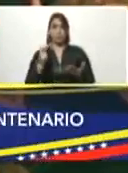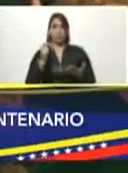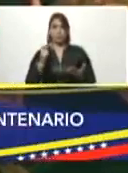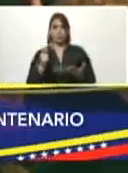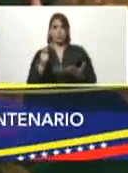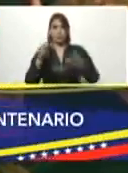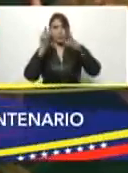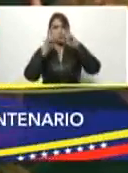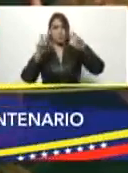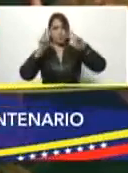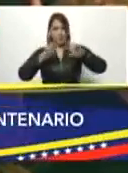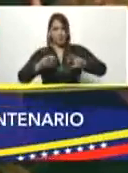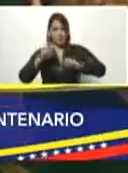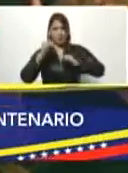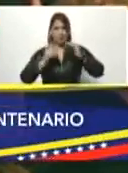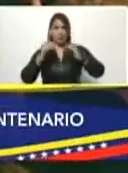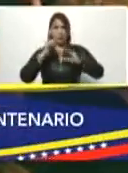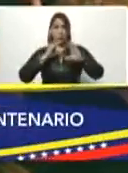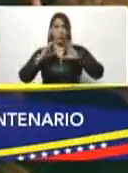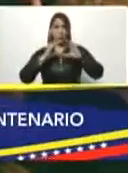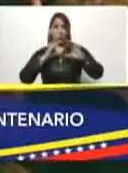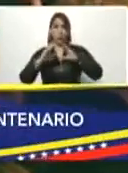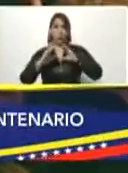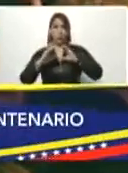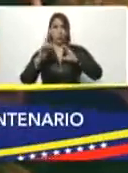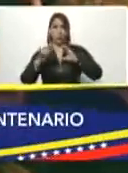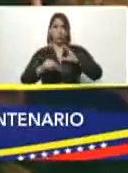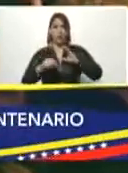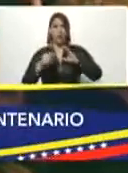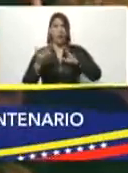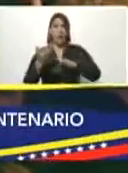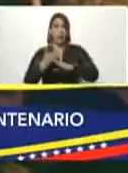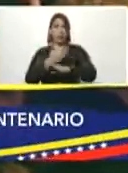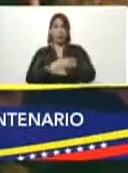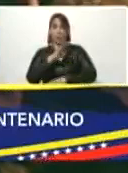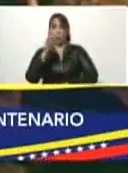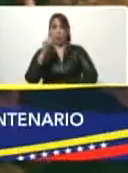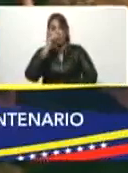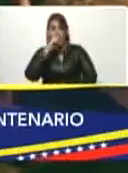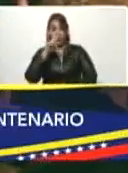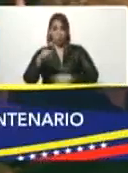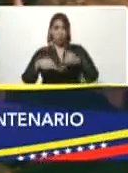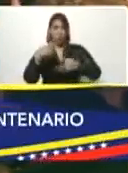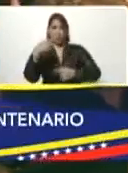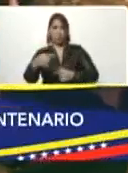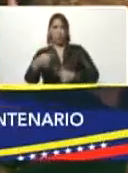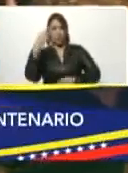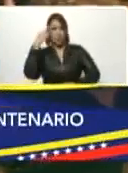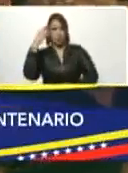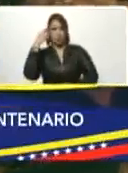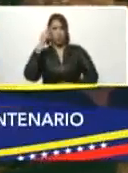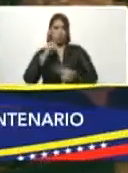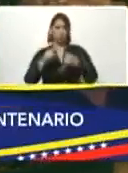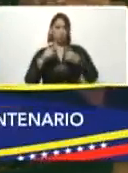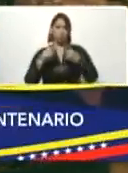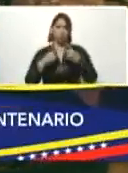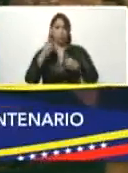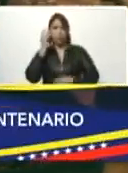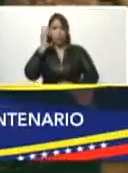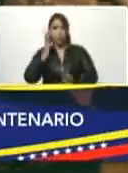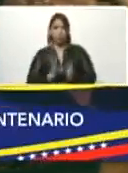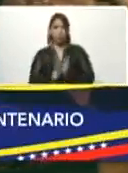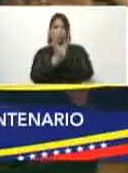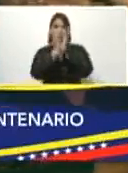desgranar ese desequilibrio informativo que en aquel entonces prevalecía. 40 años después, las razones que motivaron aquella iniciativa de la UNESCO